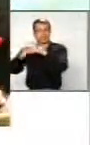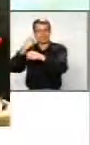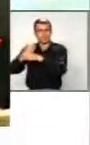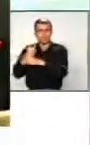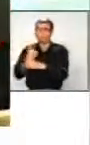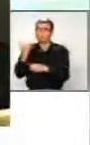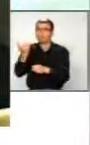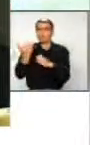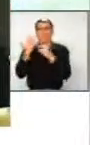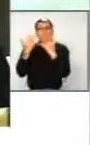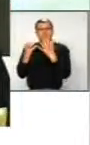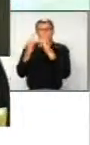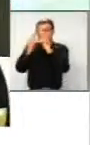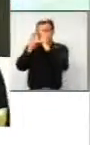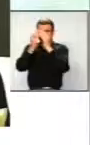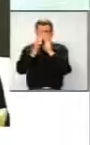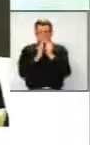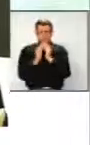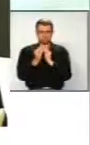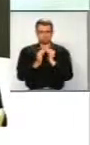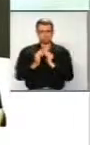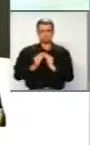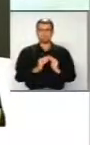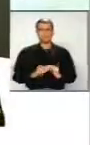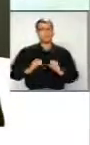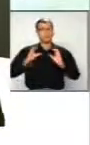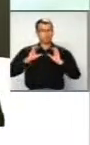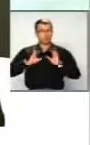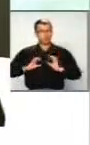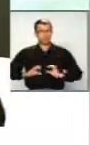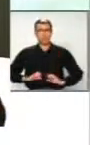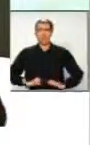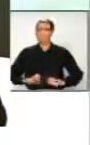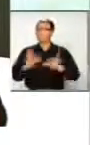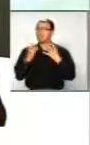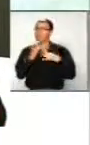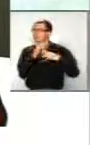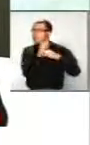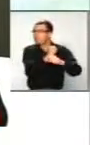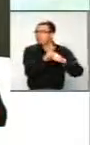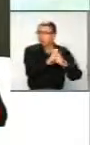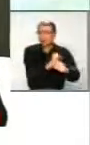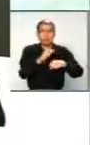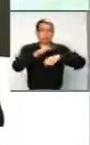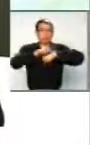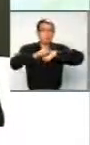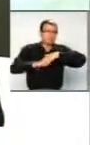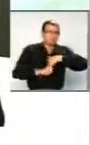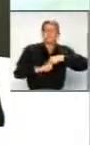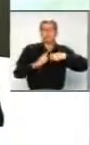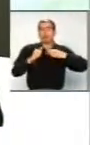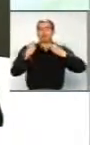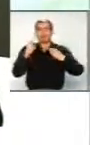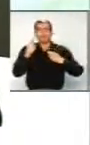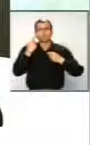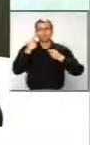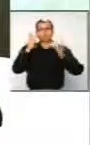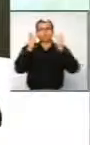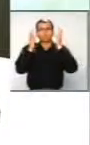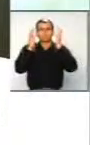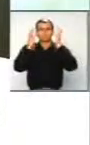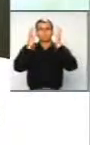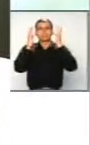de 55 años, que ya se han vuelto de alguna manera adictas a las cirugías, a los tratamientos, al Botox, porque no